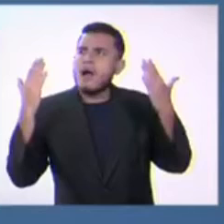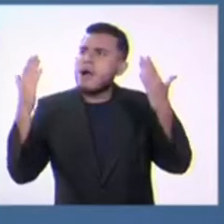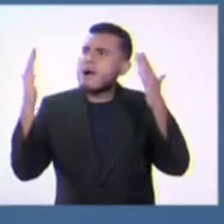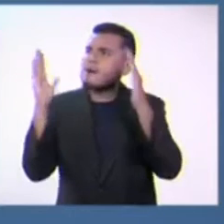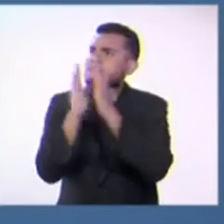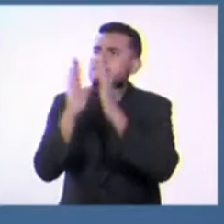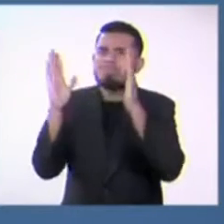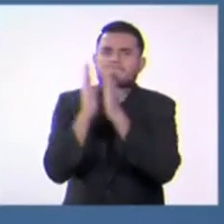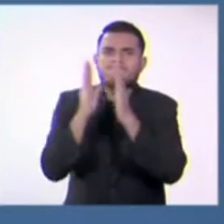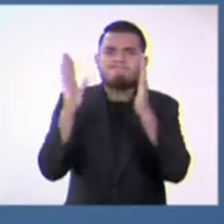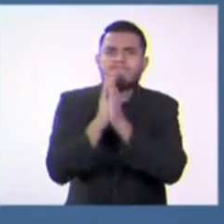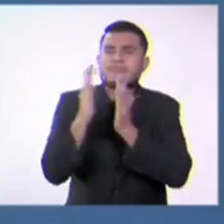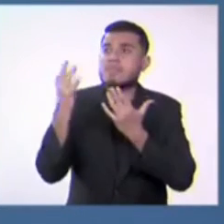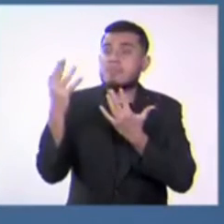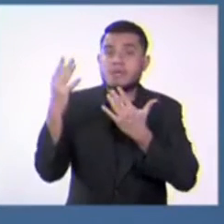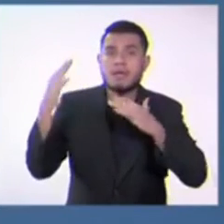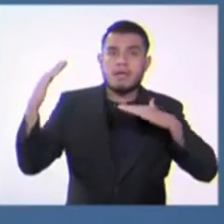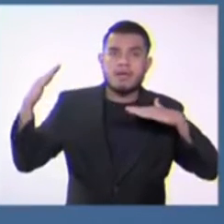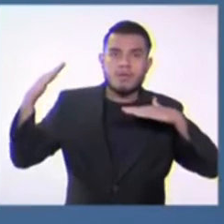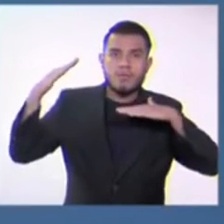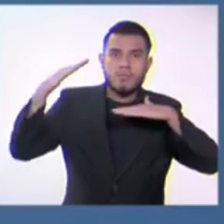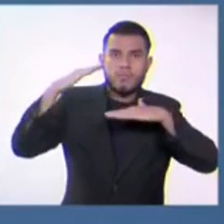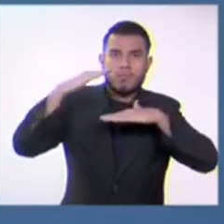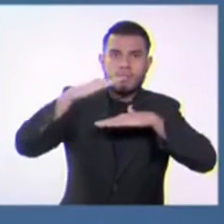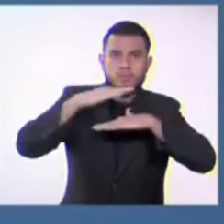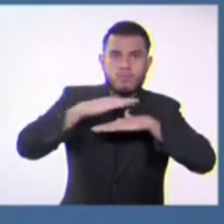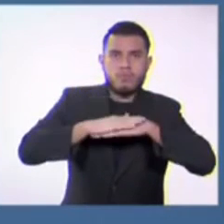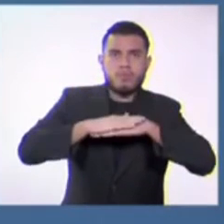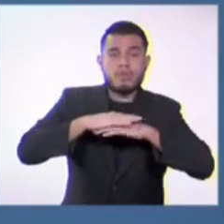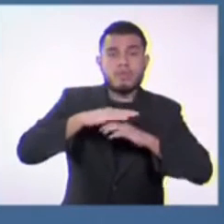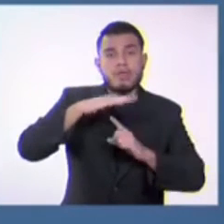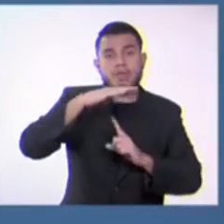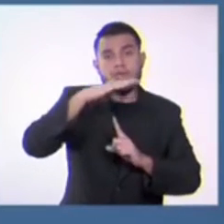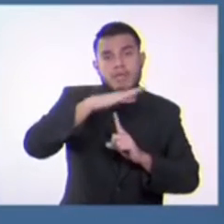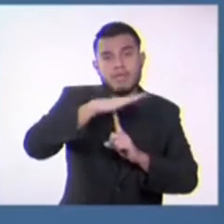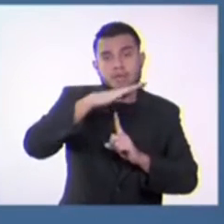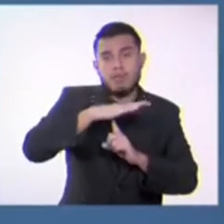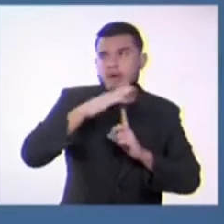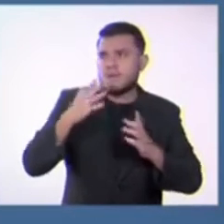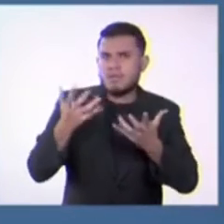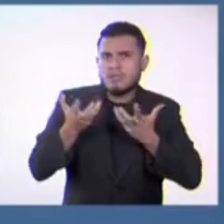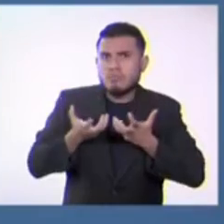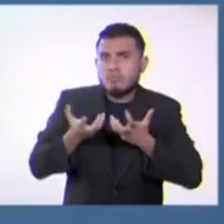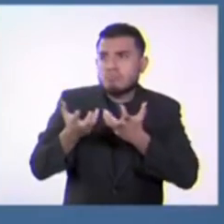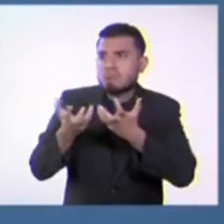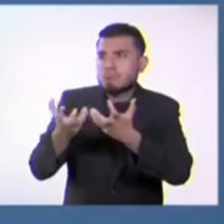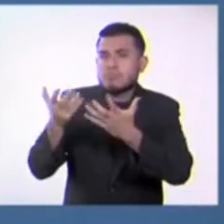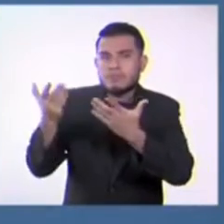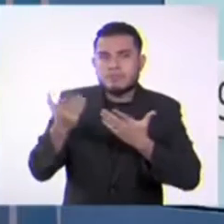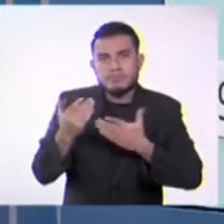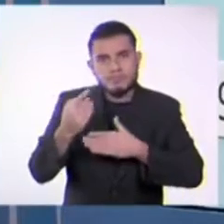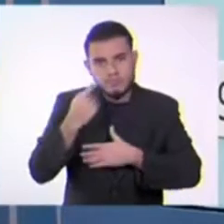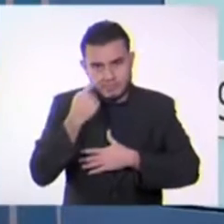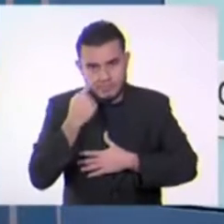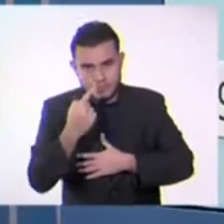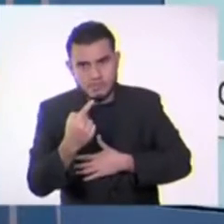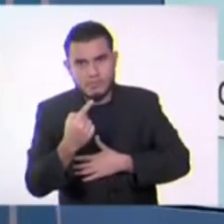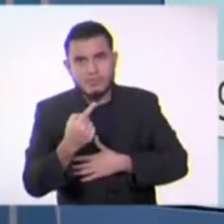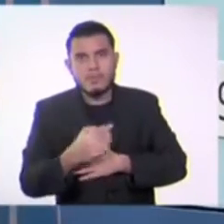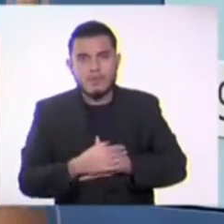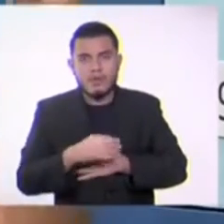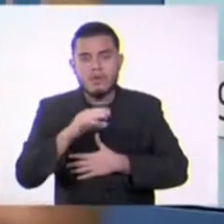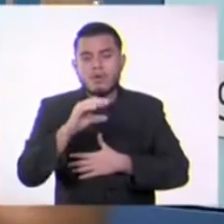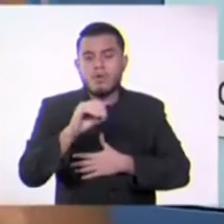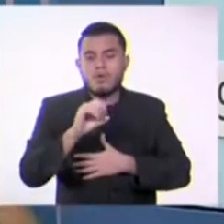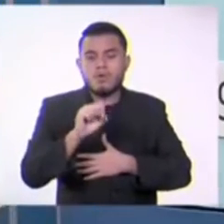en el aeropuerto de Ilopango y la multitud acude a recibirlo. Pero ¿qué te parece si escuchamos de labios de Óscar